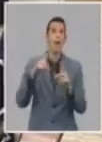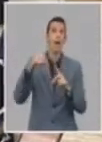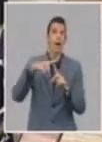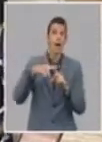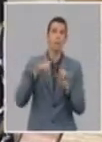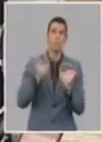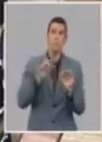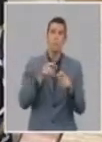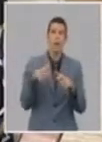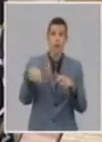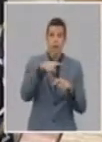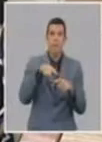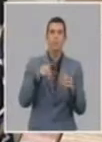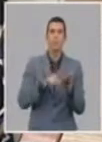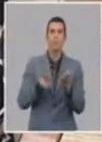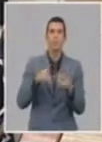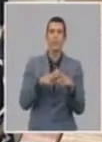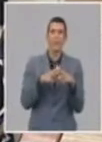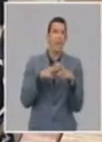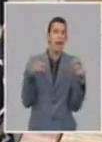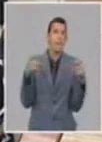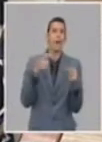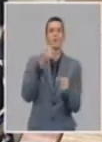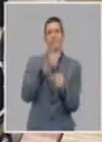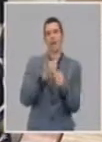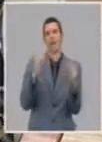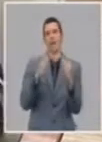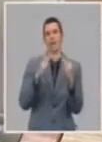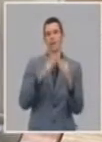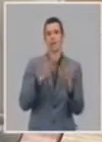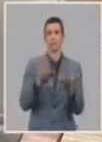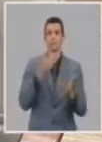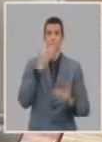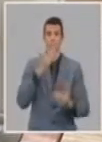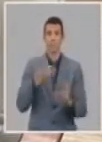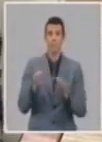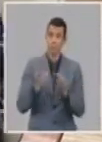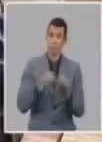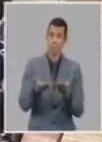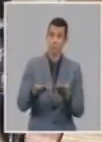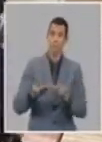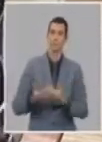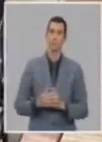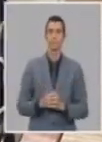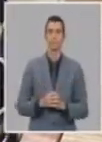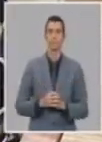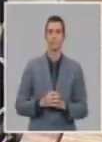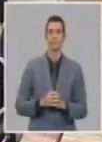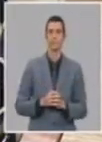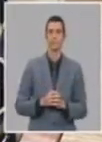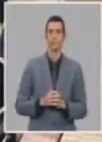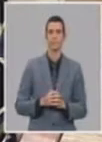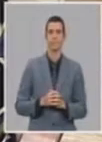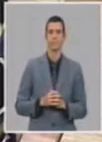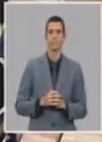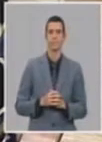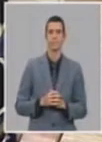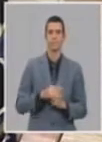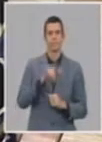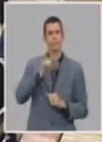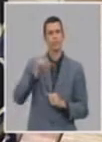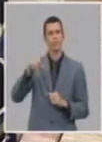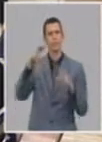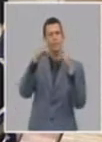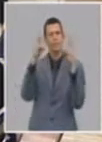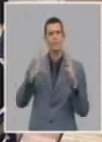momentos reportan la mayor cantidad de trabajadores en esta modalidad. Hay una duda que ha estado saliendo en las redes sociales, que es sobre el